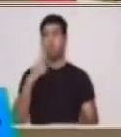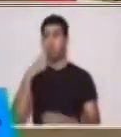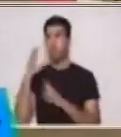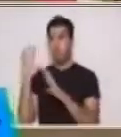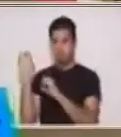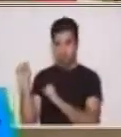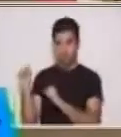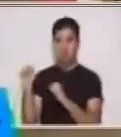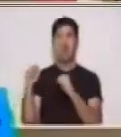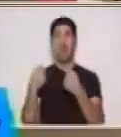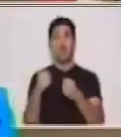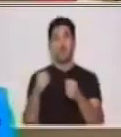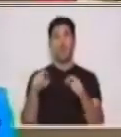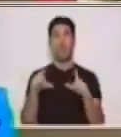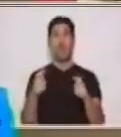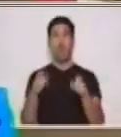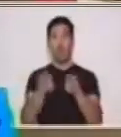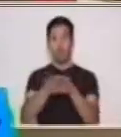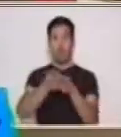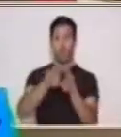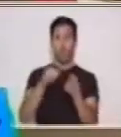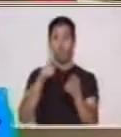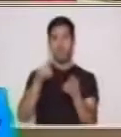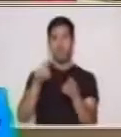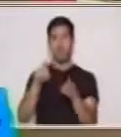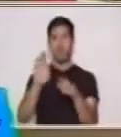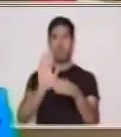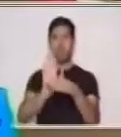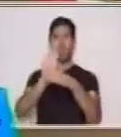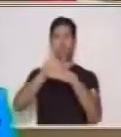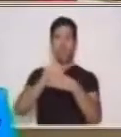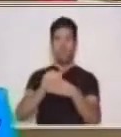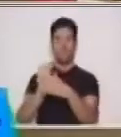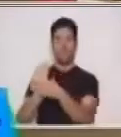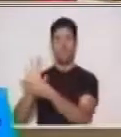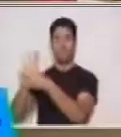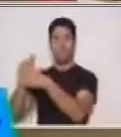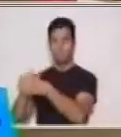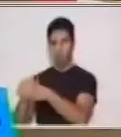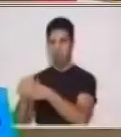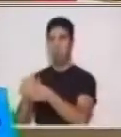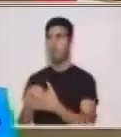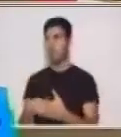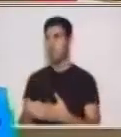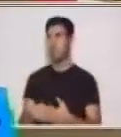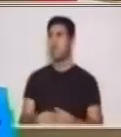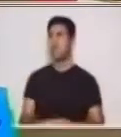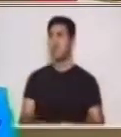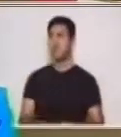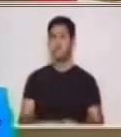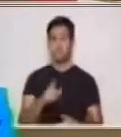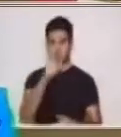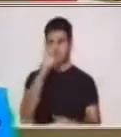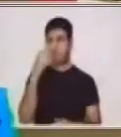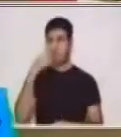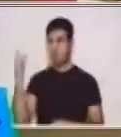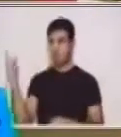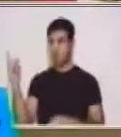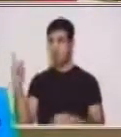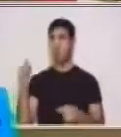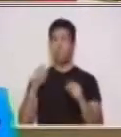pestañitas. Acá no lo hicimos, entonces tienes que tomar en cuenta acá alrededor 2 centímetros